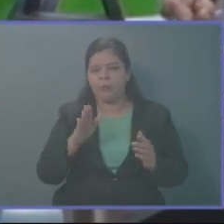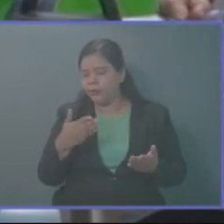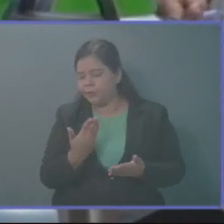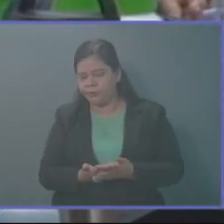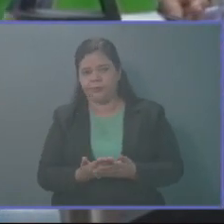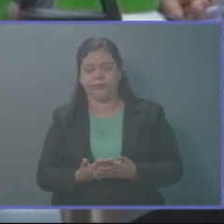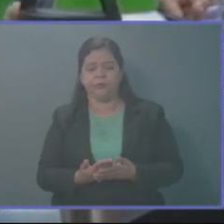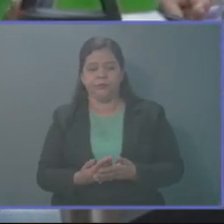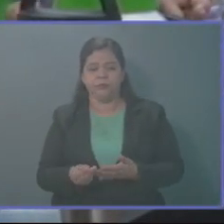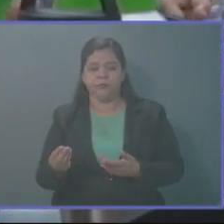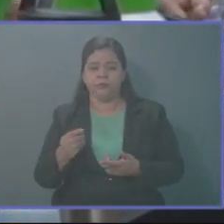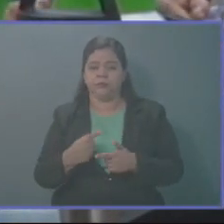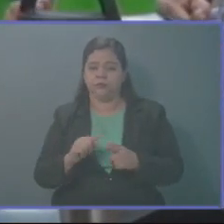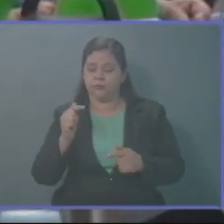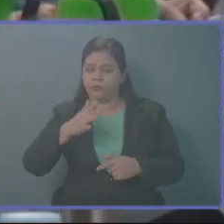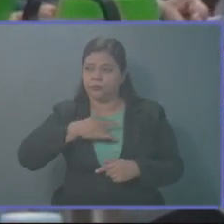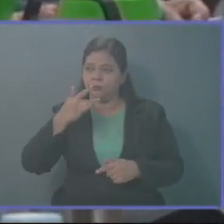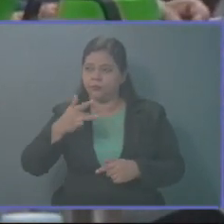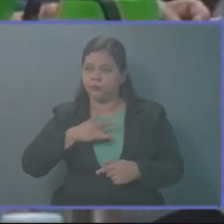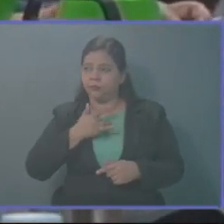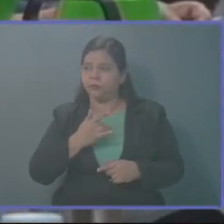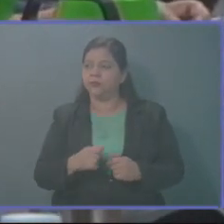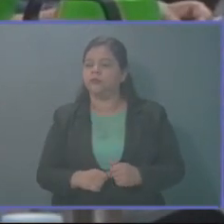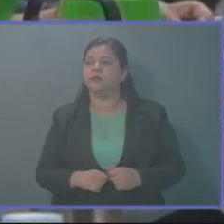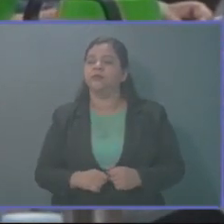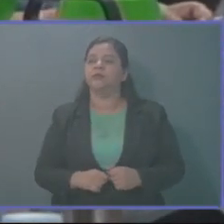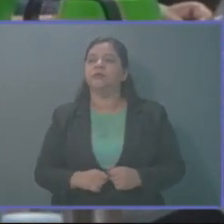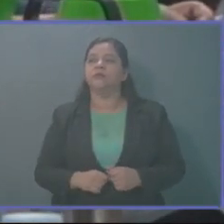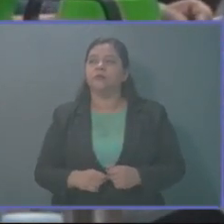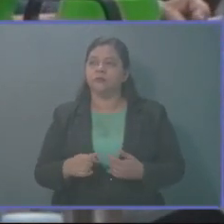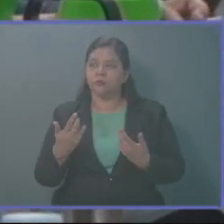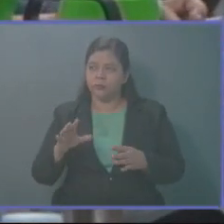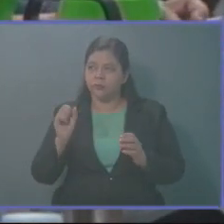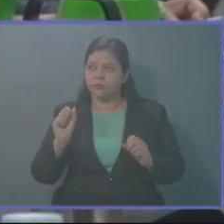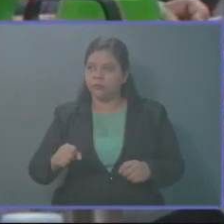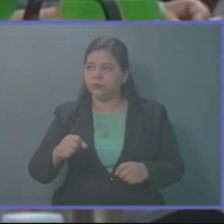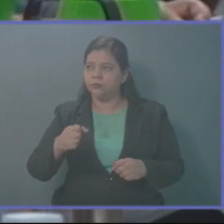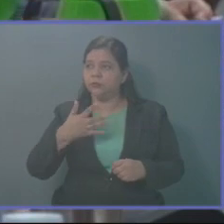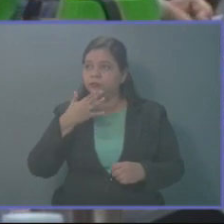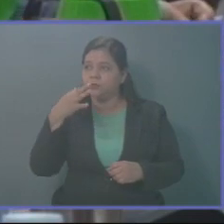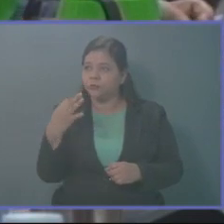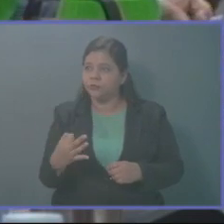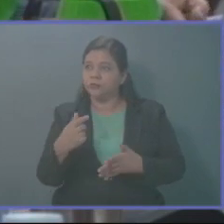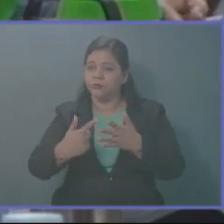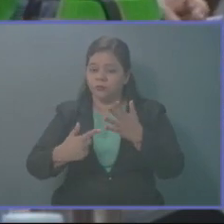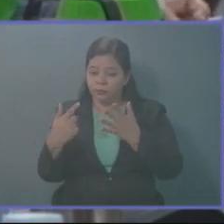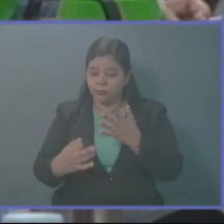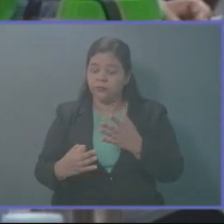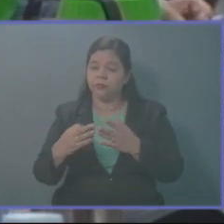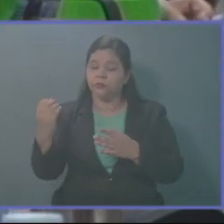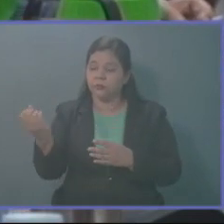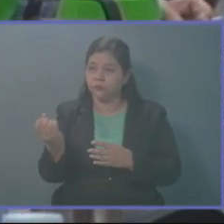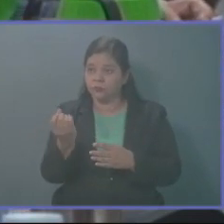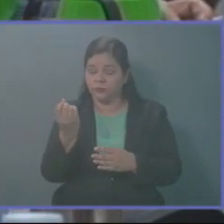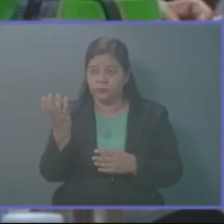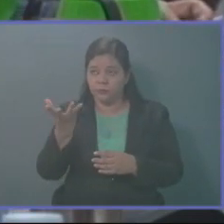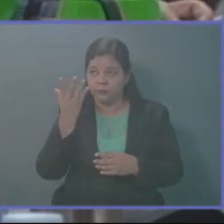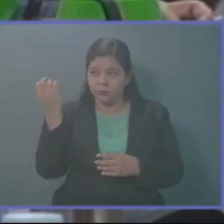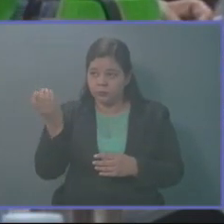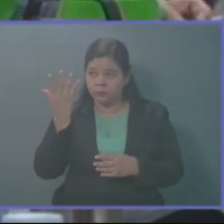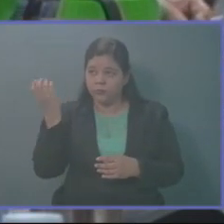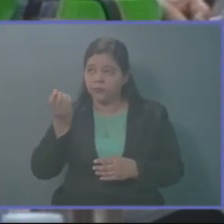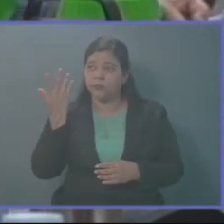Entonces, sí, yo siento de que, si bien es cierto un decreto de ley de emergencia